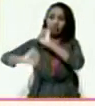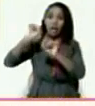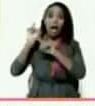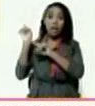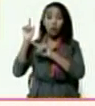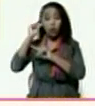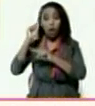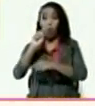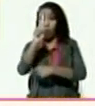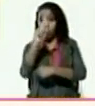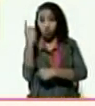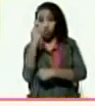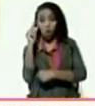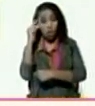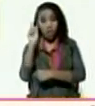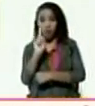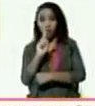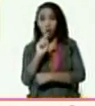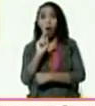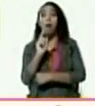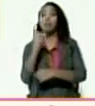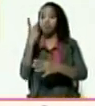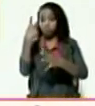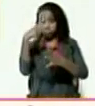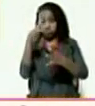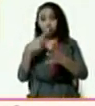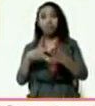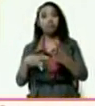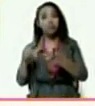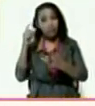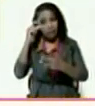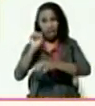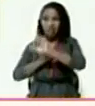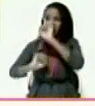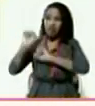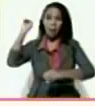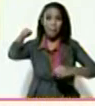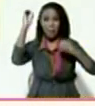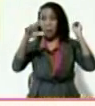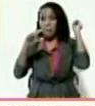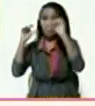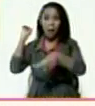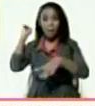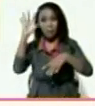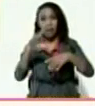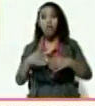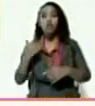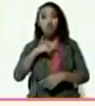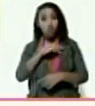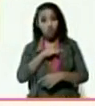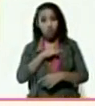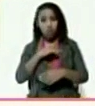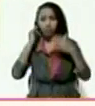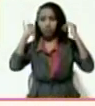porque no fue un solo día, ¿verdad? Fueron varios días, varios días. Nosotros